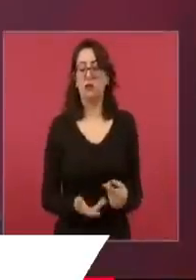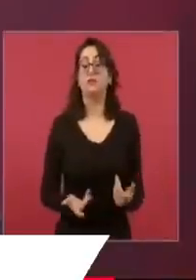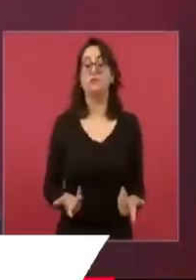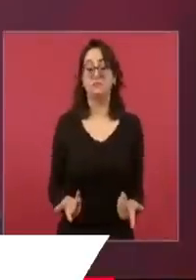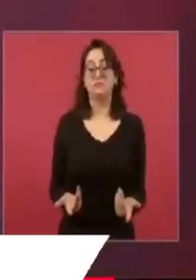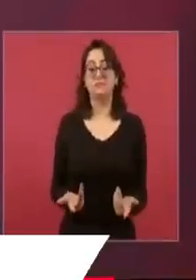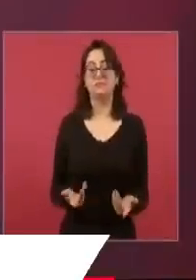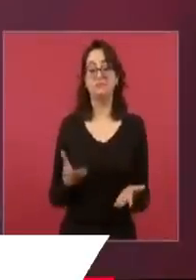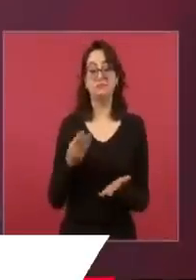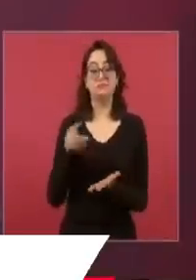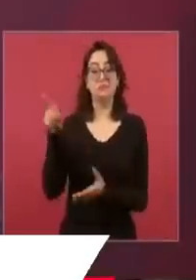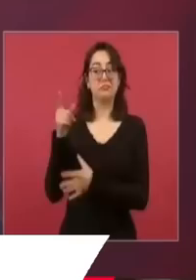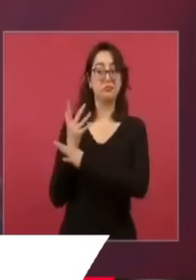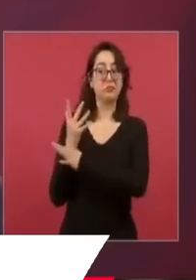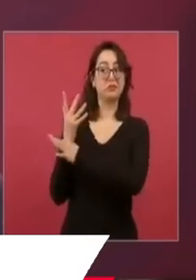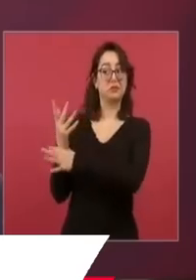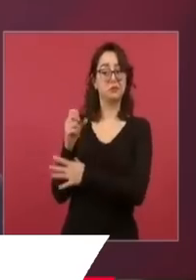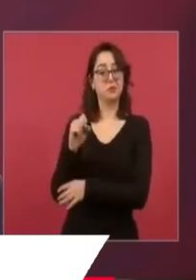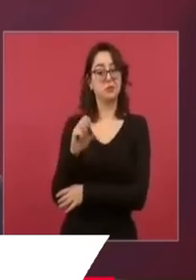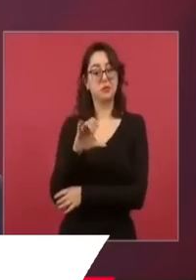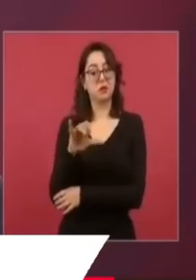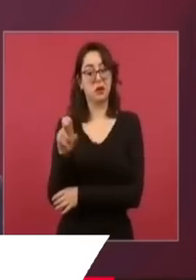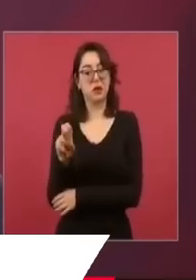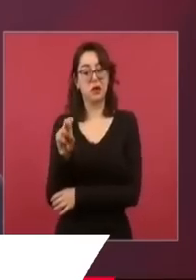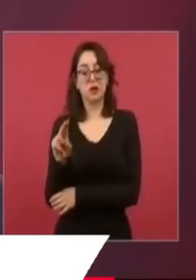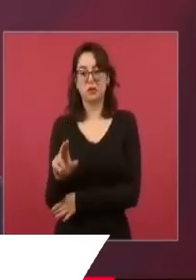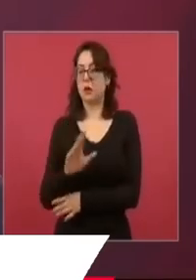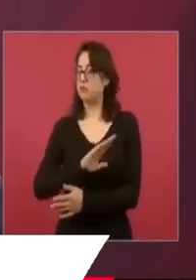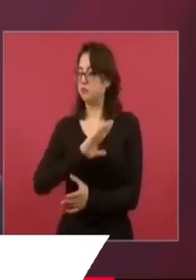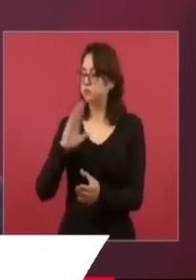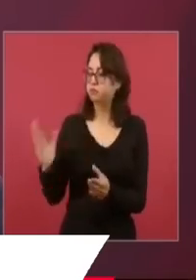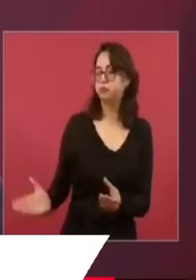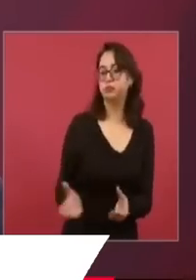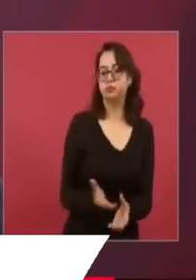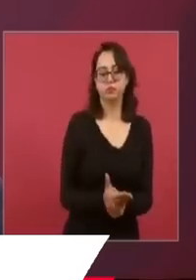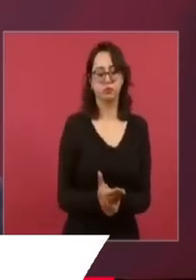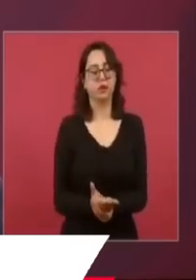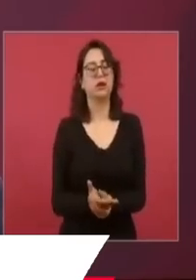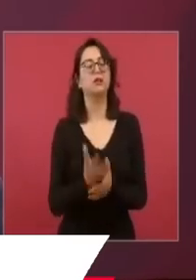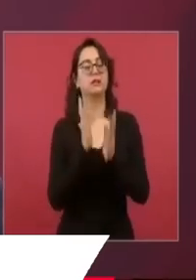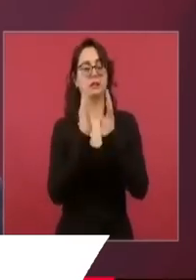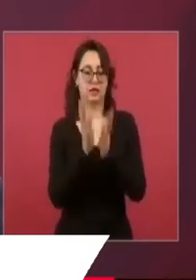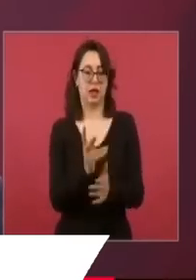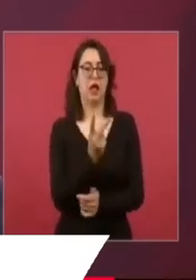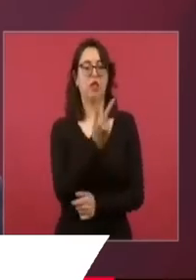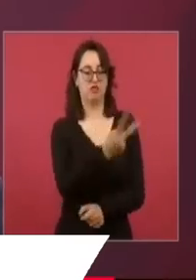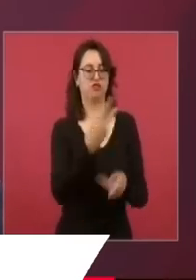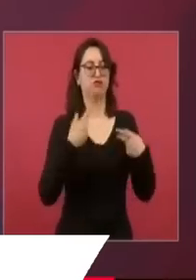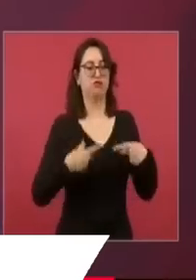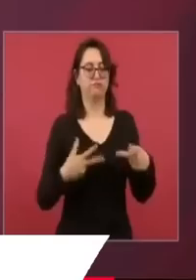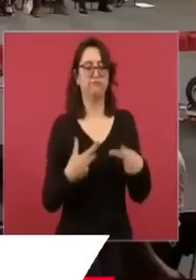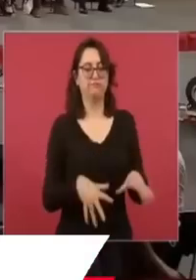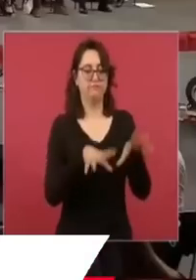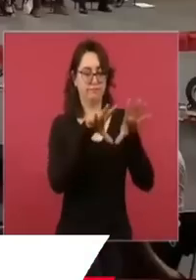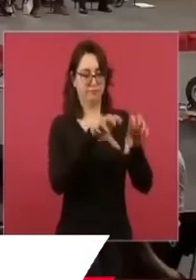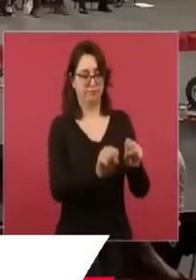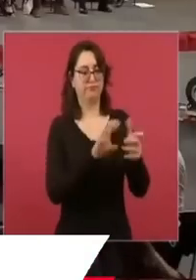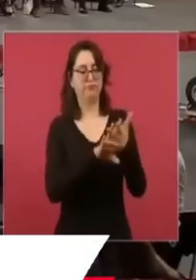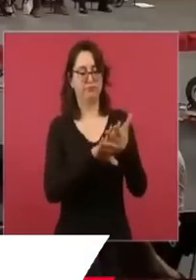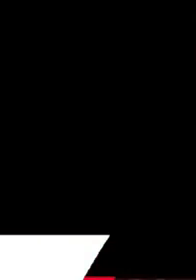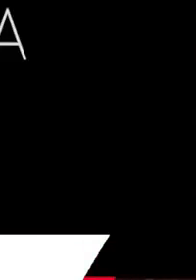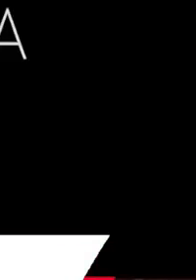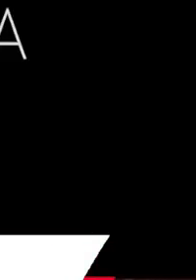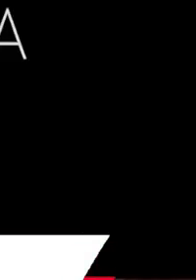gobierno del presidente López Obrador pero escuchemos como el propio Zoe Robledo se refiere a